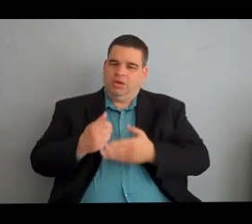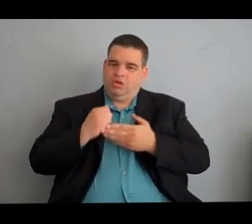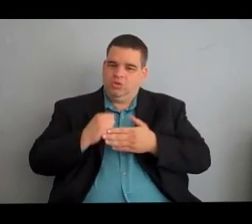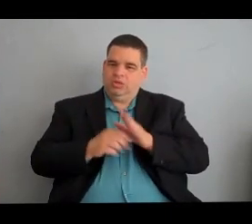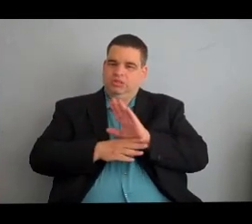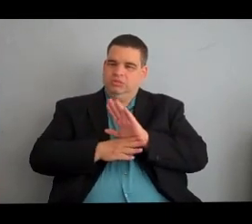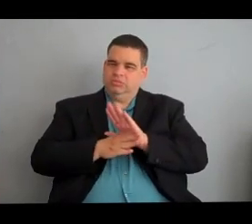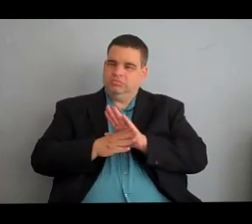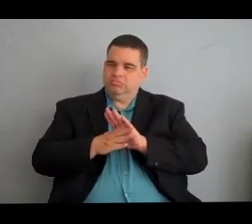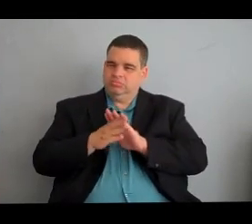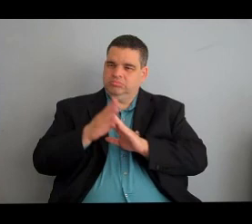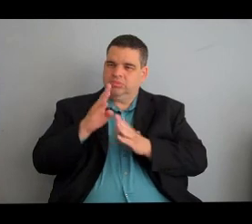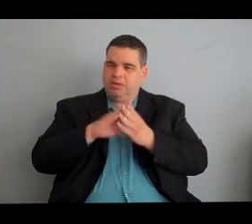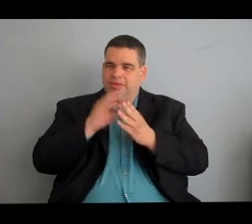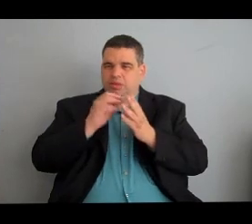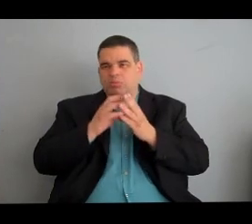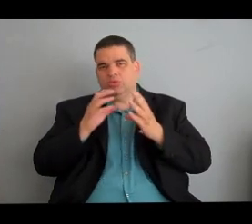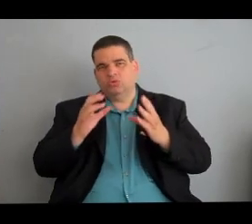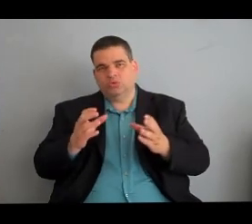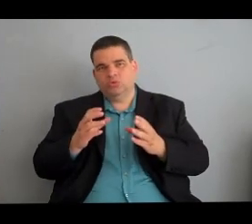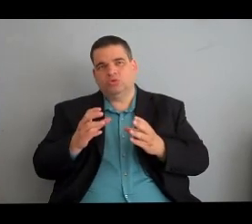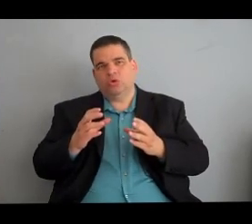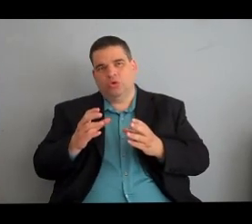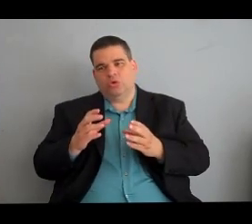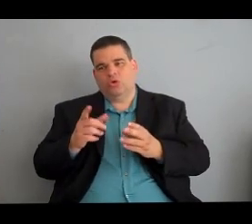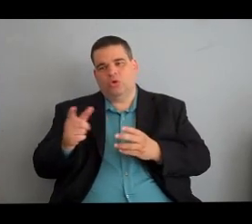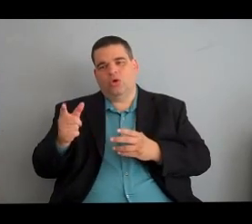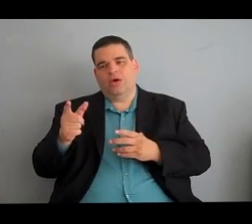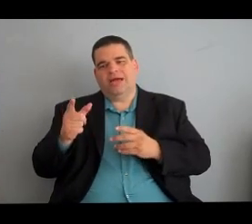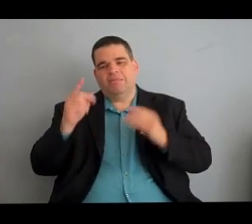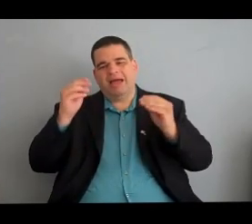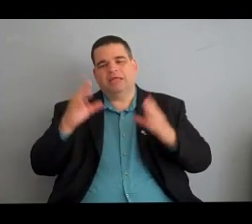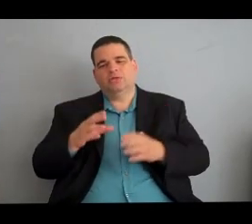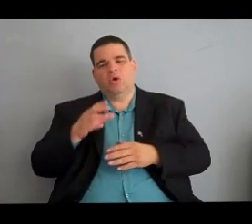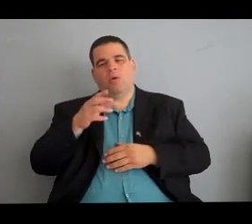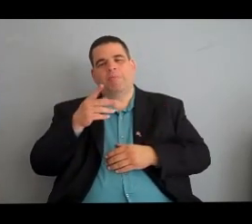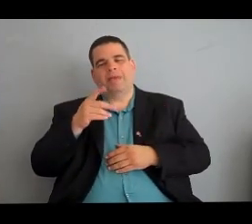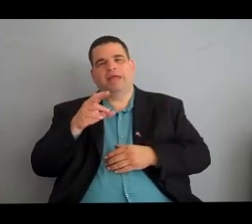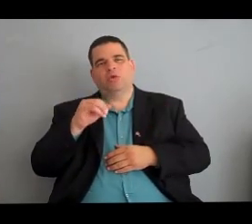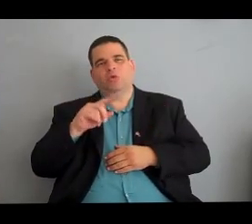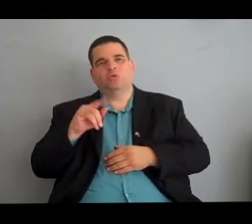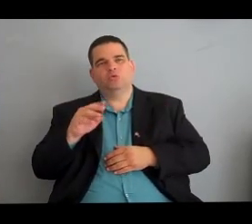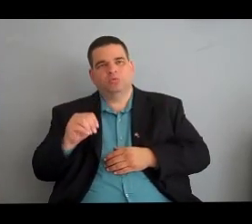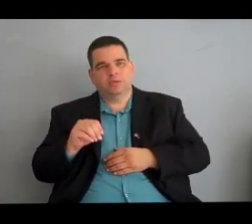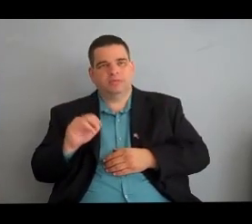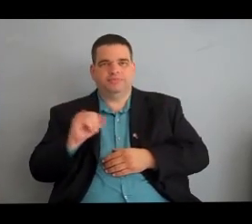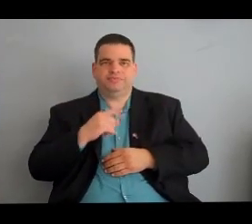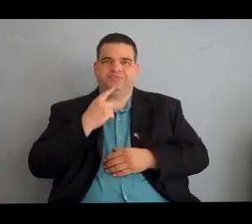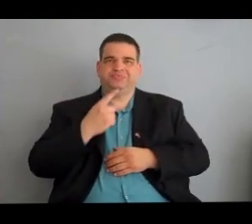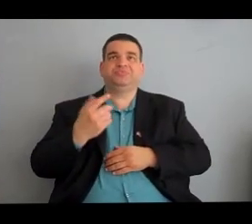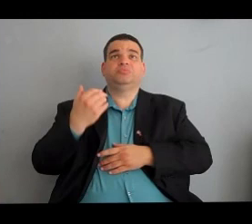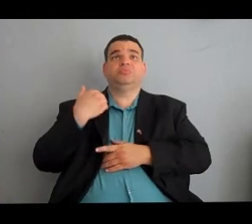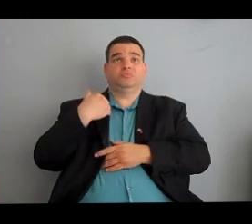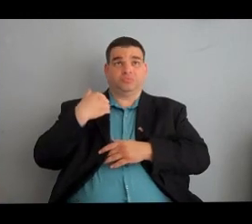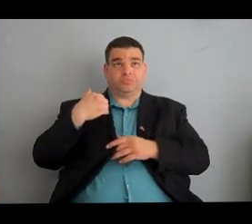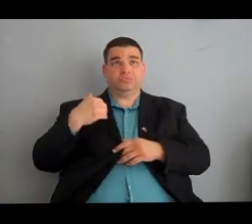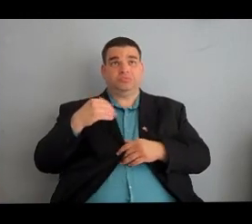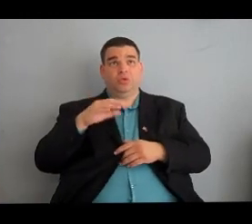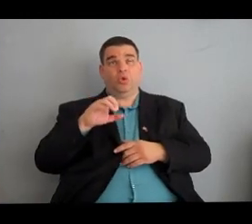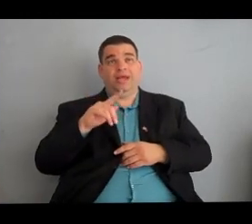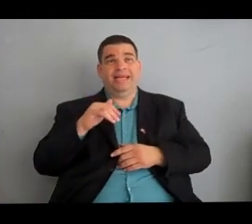Guzmán. Toda esa enseñanza, con la misma de la, como dije anteriormente, con lo del maestro Elías López y trabajar y